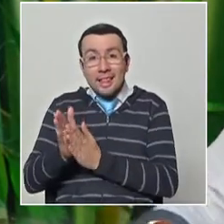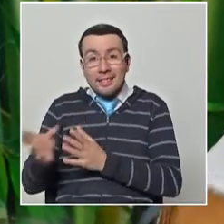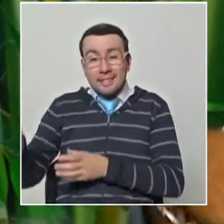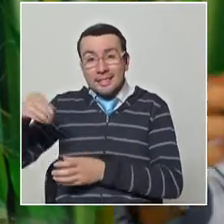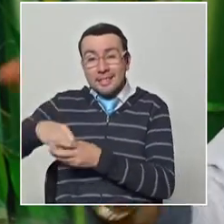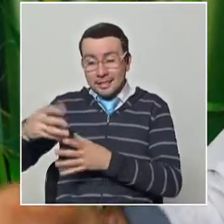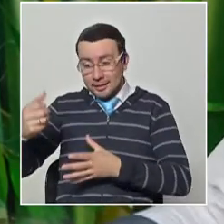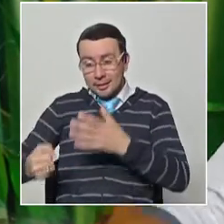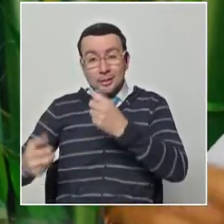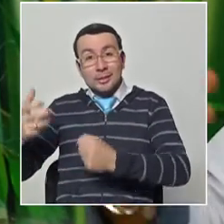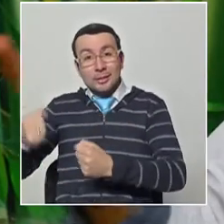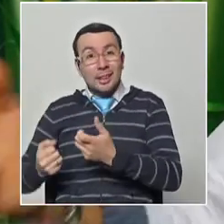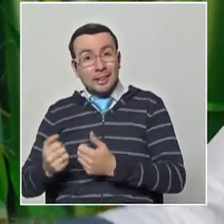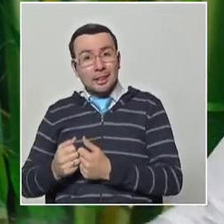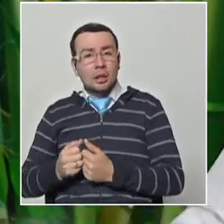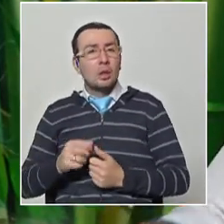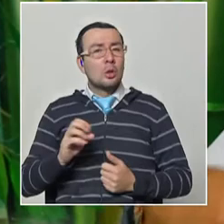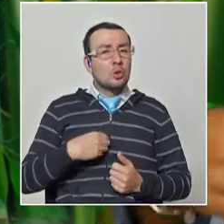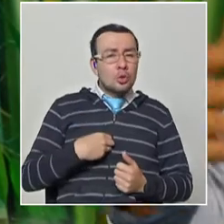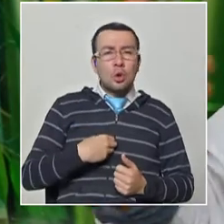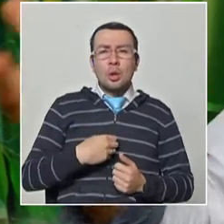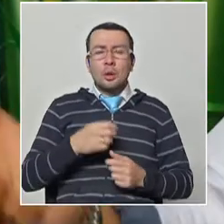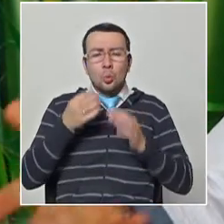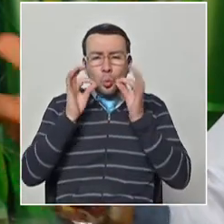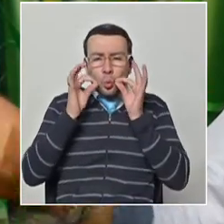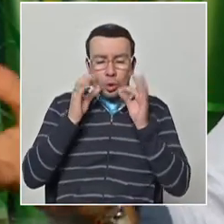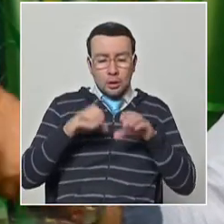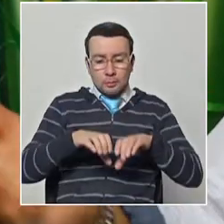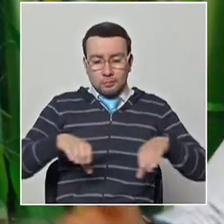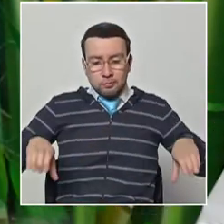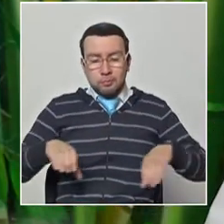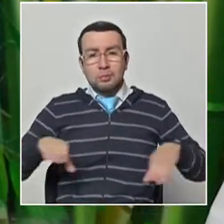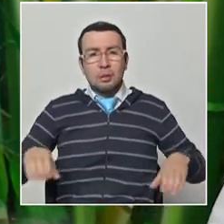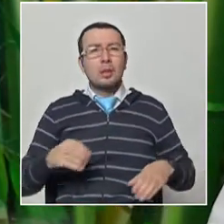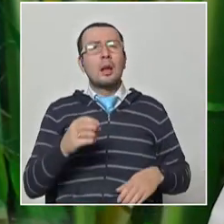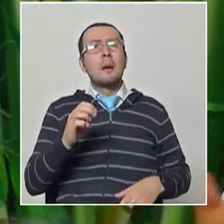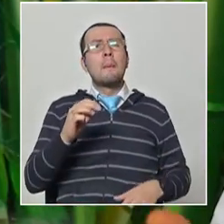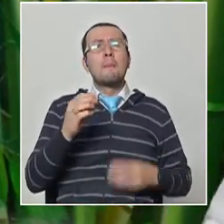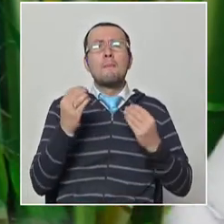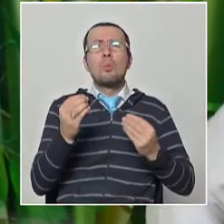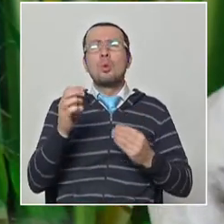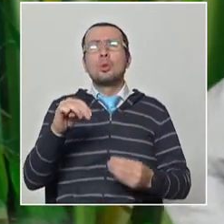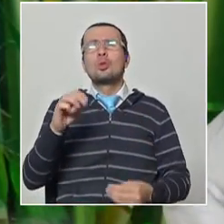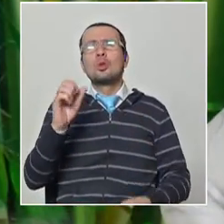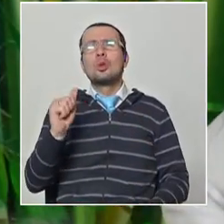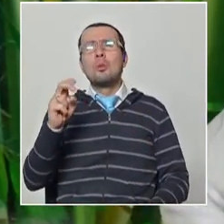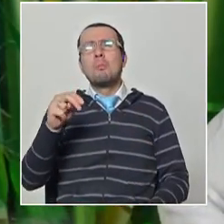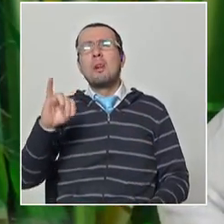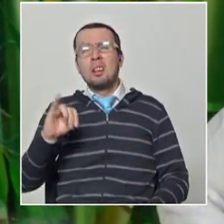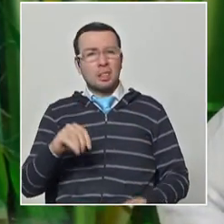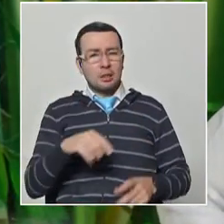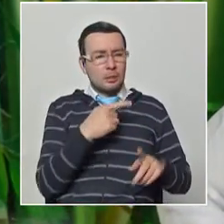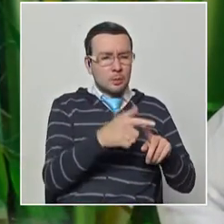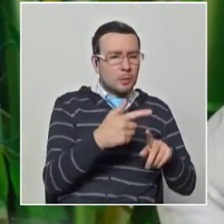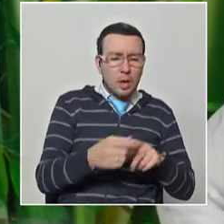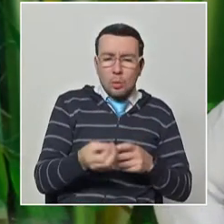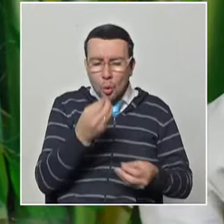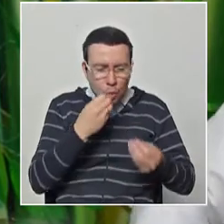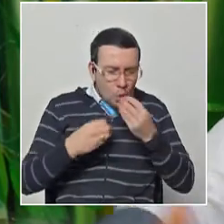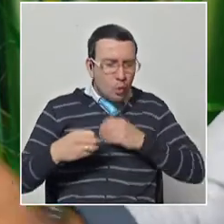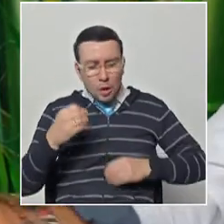comiendo embutidos enlatado exceso de mani exceso de unos nutrientes que son los que me causan el dolor de cabeza